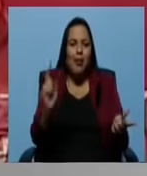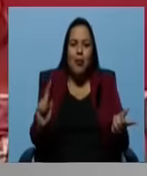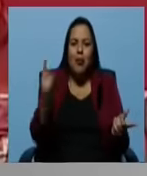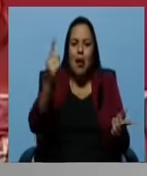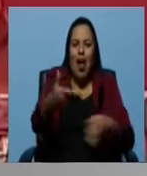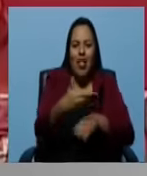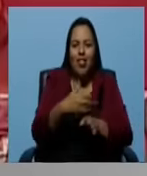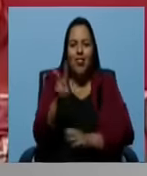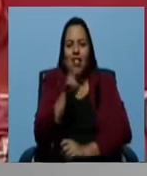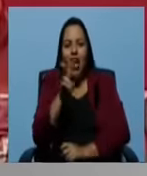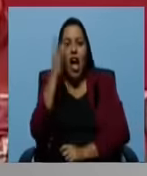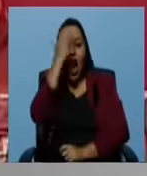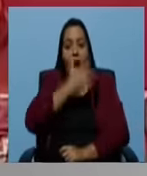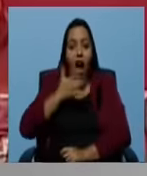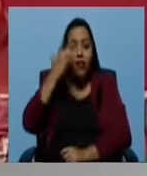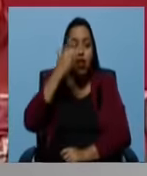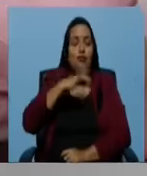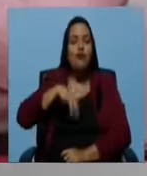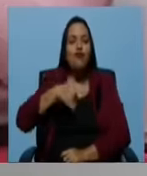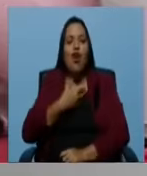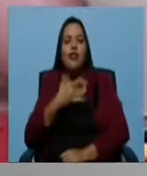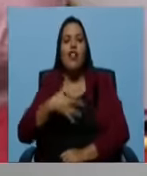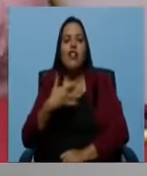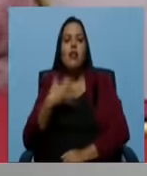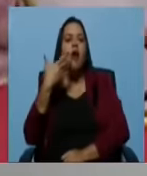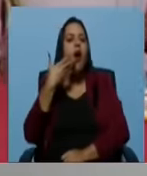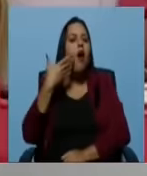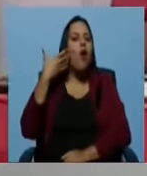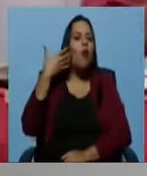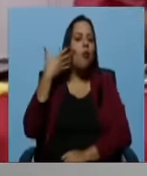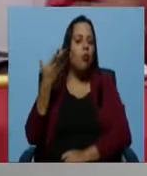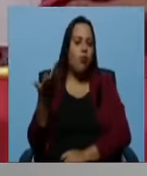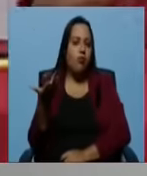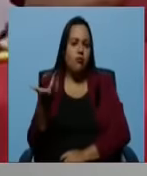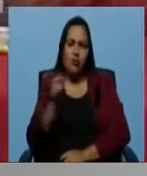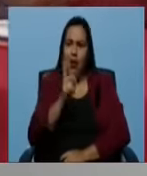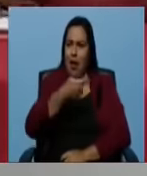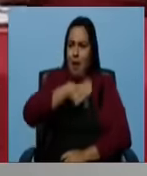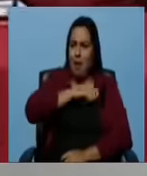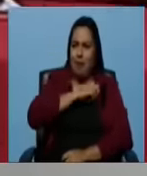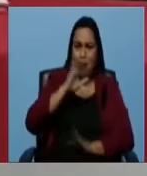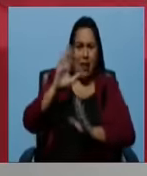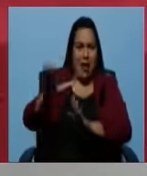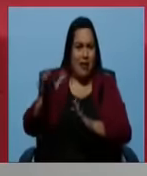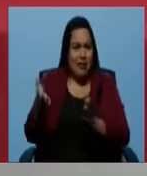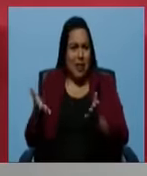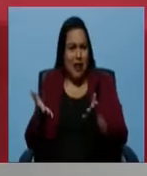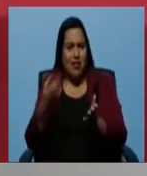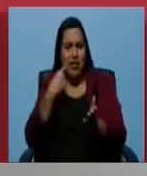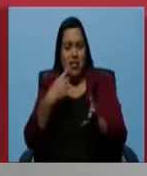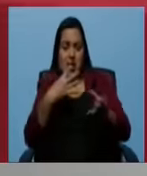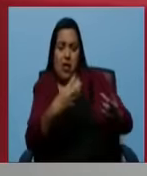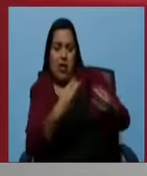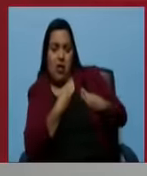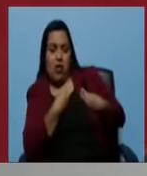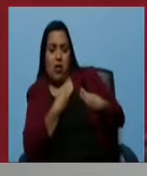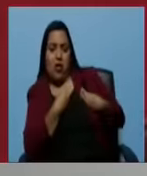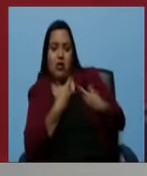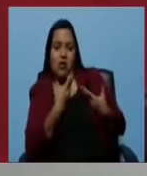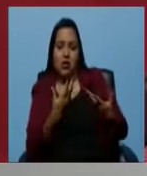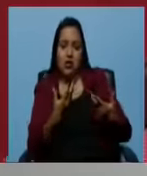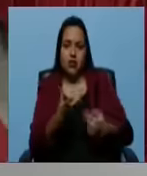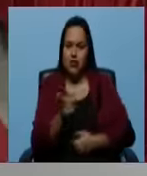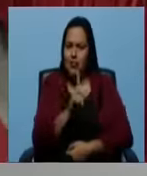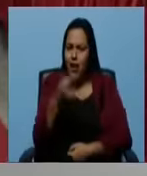y nos sentimos orgullosos de que sea África, no que sea que España quiera atribuirse ser la madre patria. Por eso